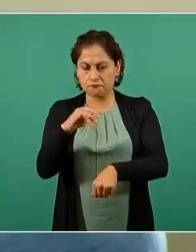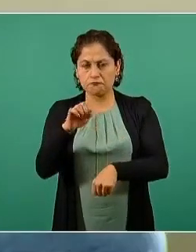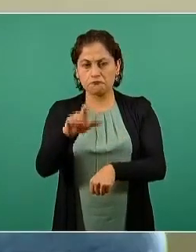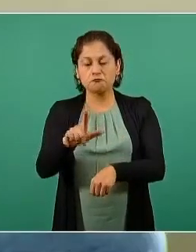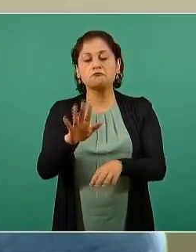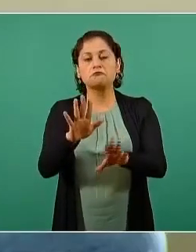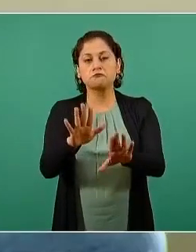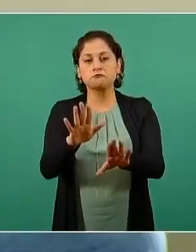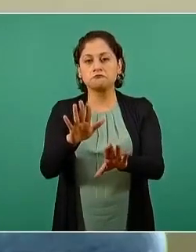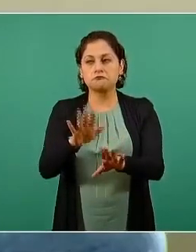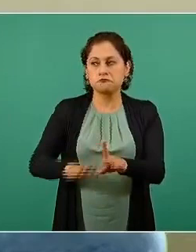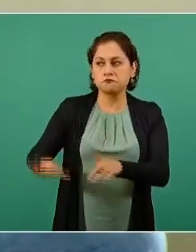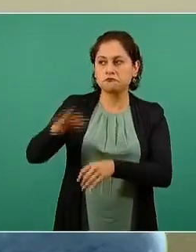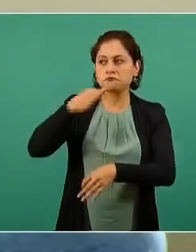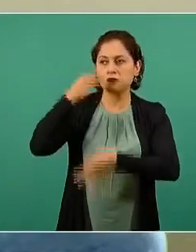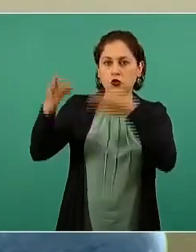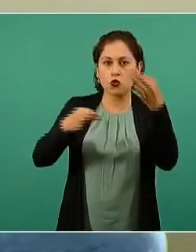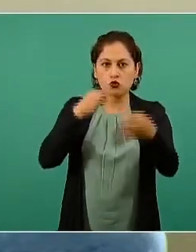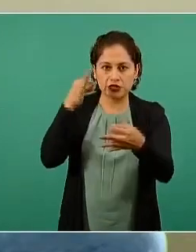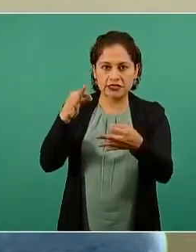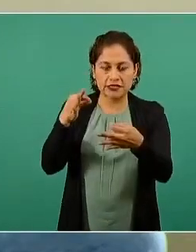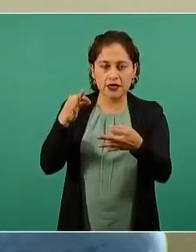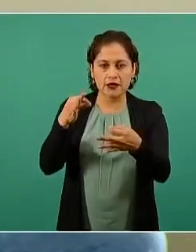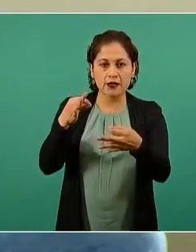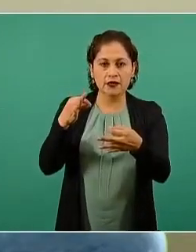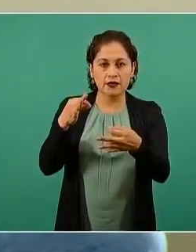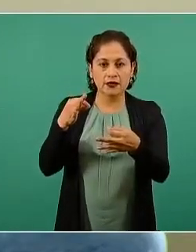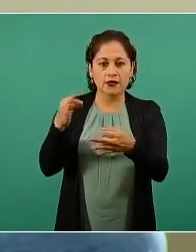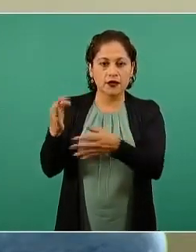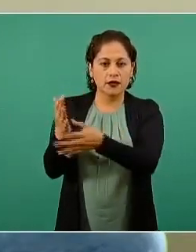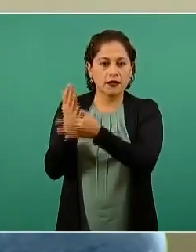que dice